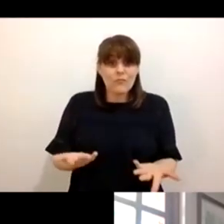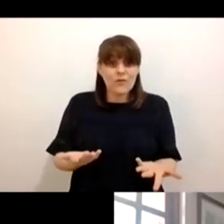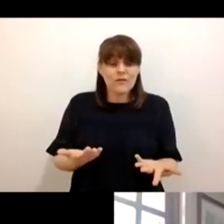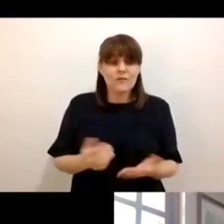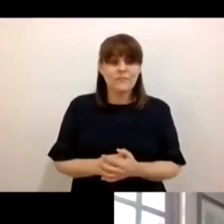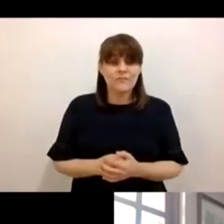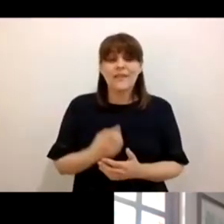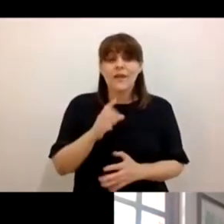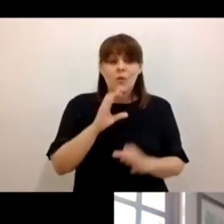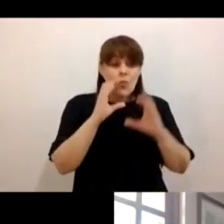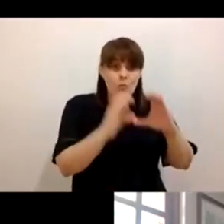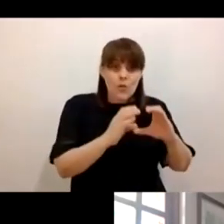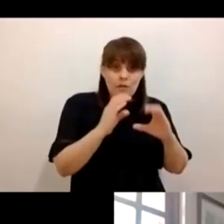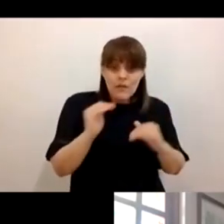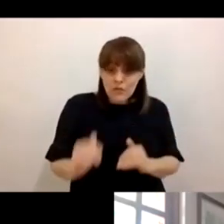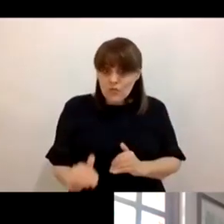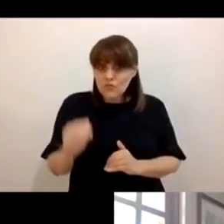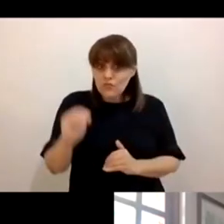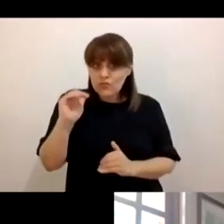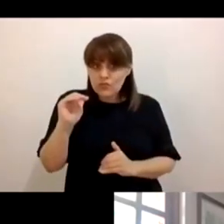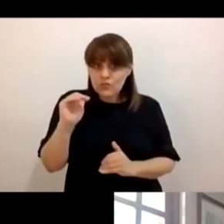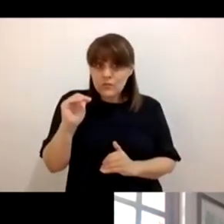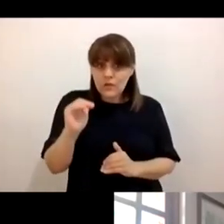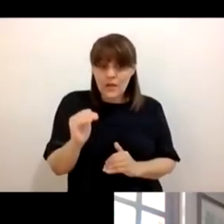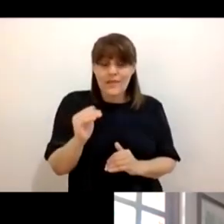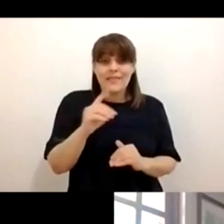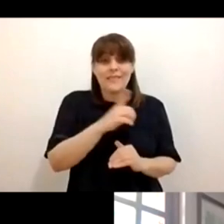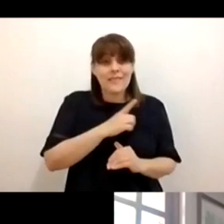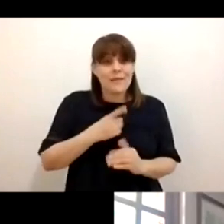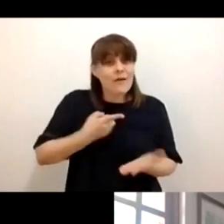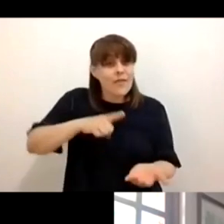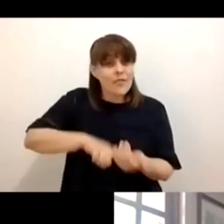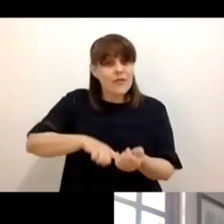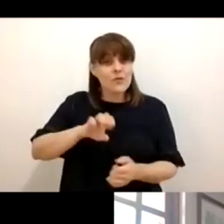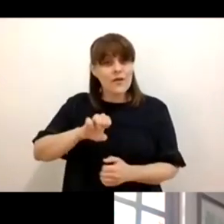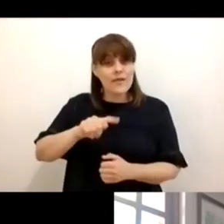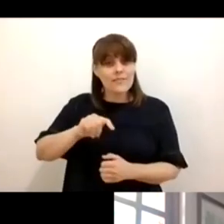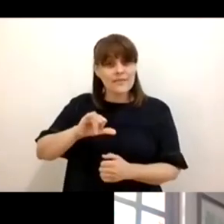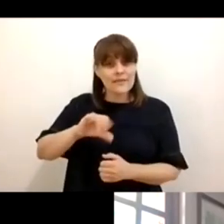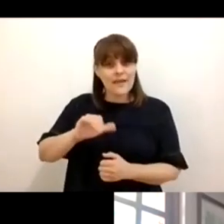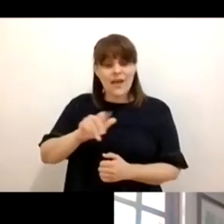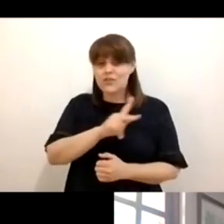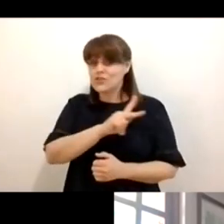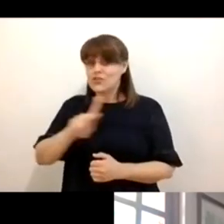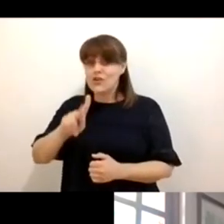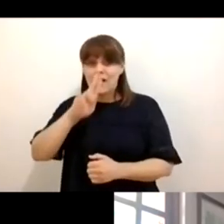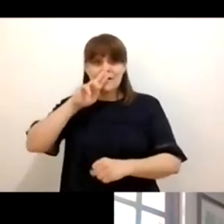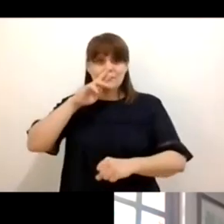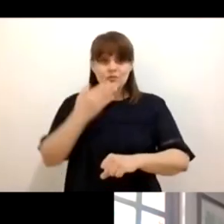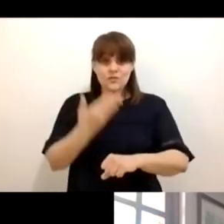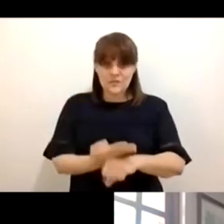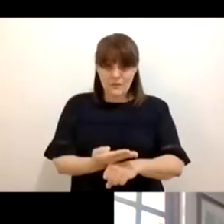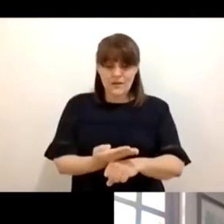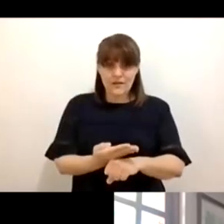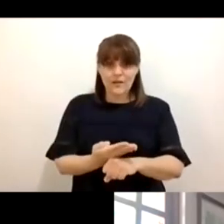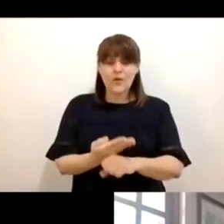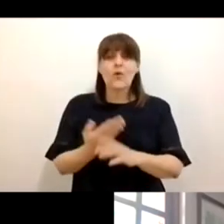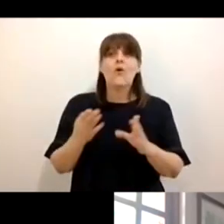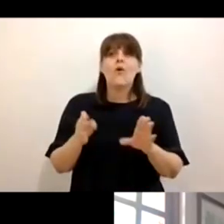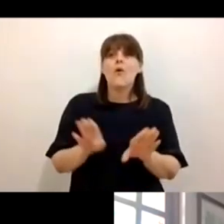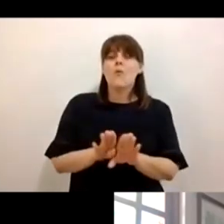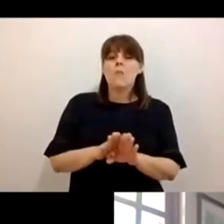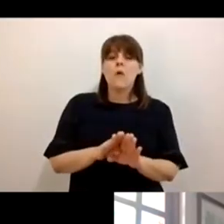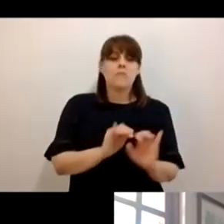crianza tendría que ser un cuidado de crianza ético y responsabilidad de todos no es una cosa en lo